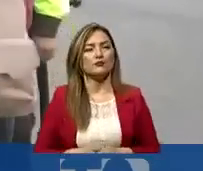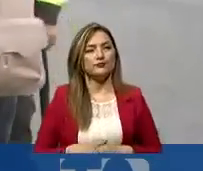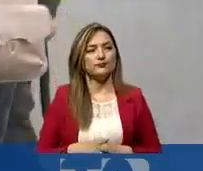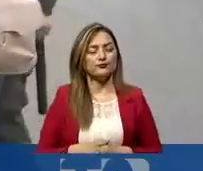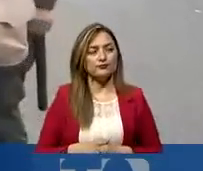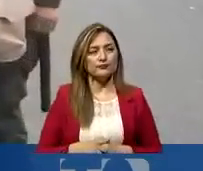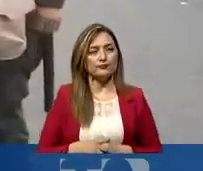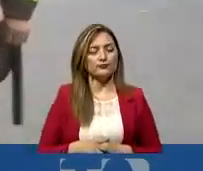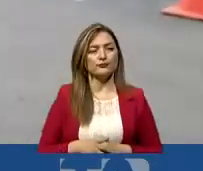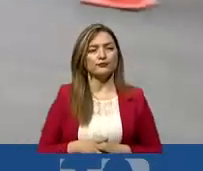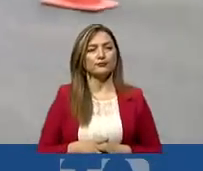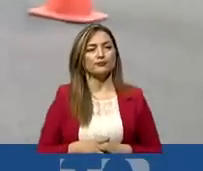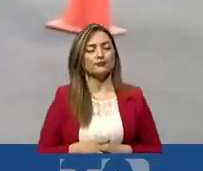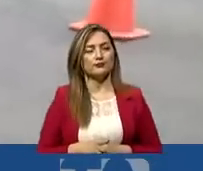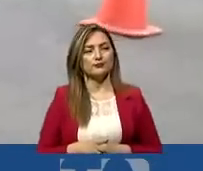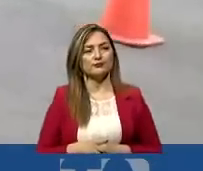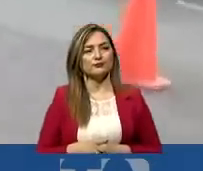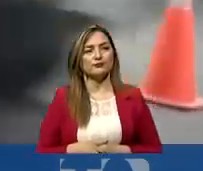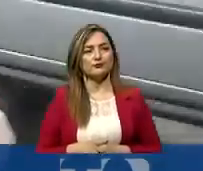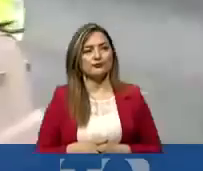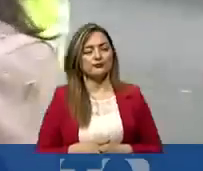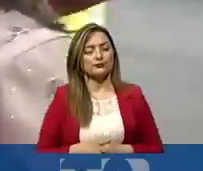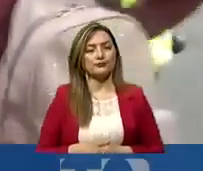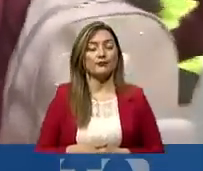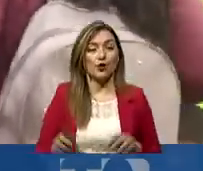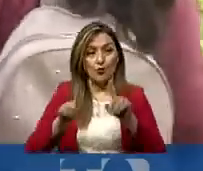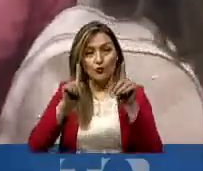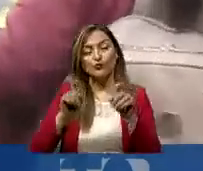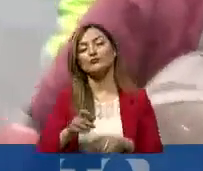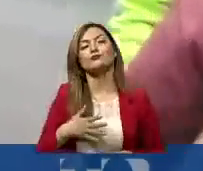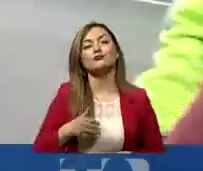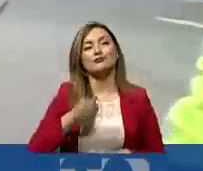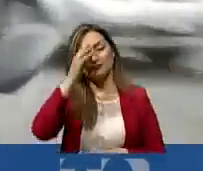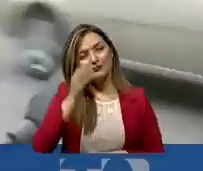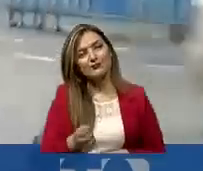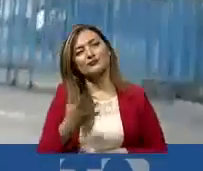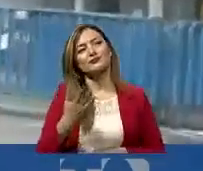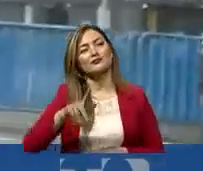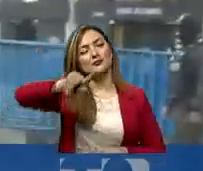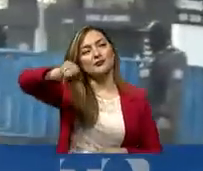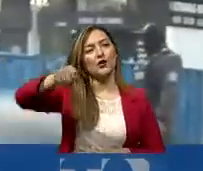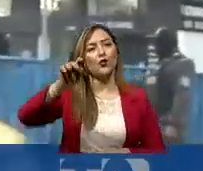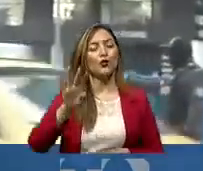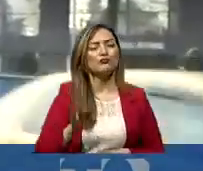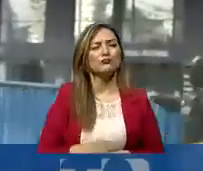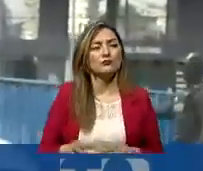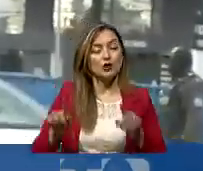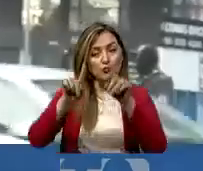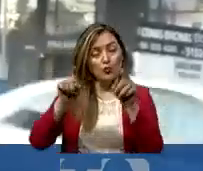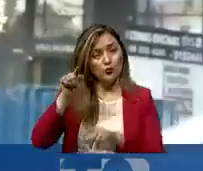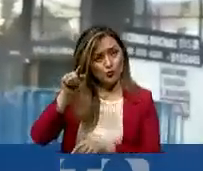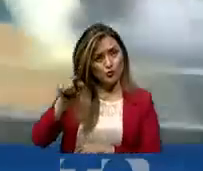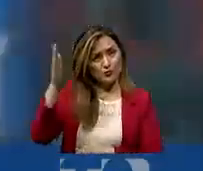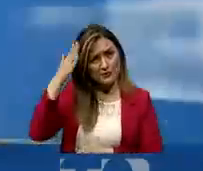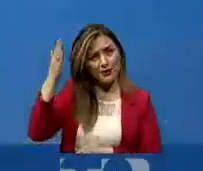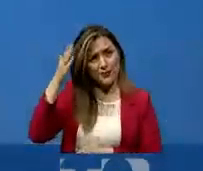a consultarles justamente a los motorizados si sabían de esta nueva disposición. ¿Cómo le va? Buenos días, estamos en vivo para Teleamazonas. Cuéntenos, ¿conocía ya